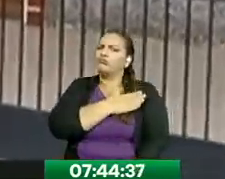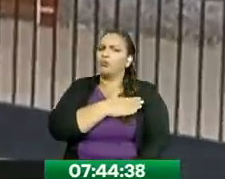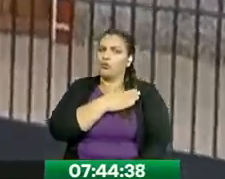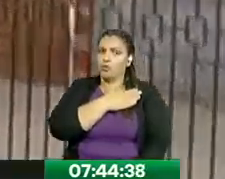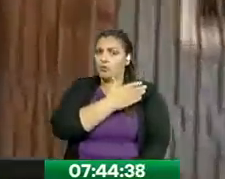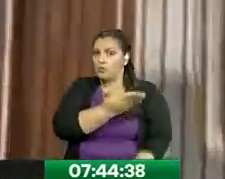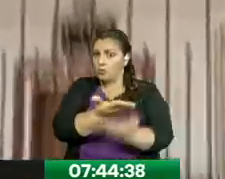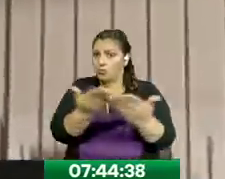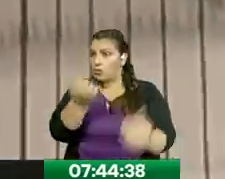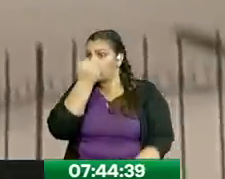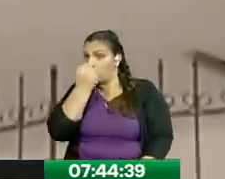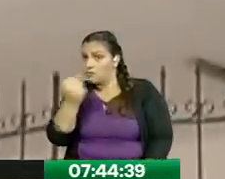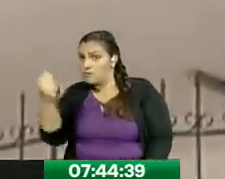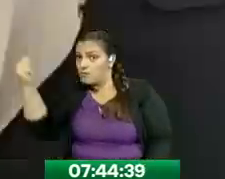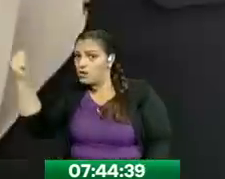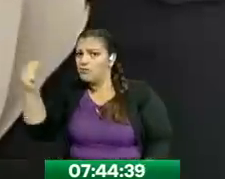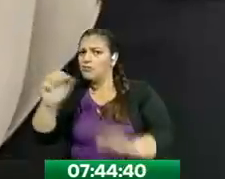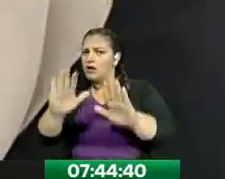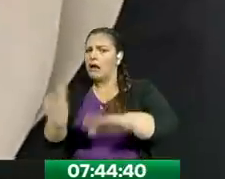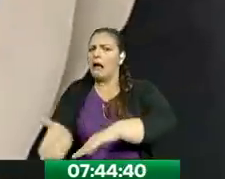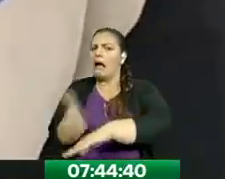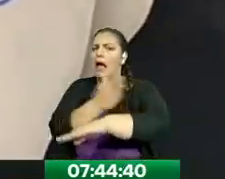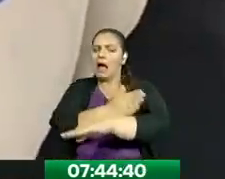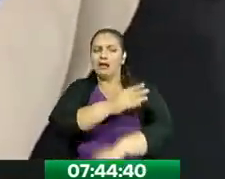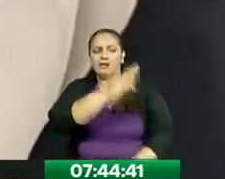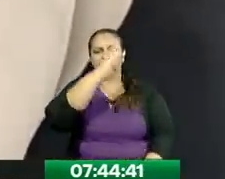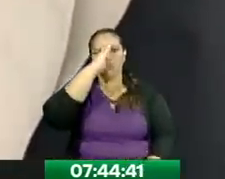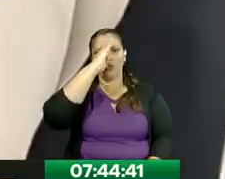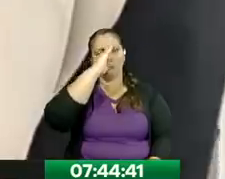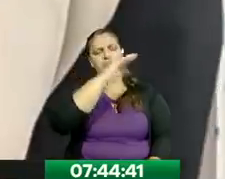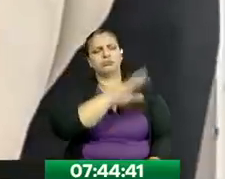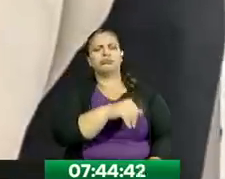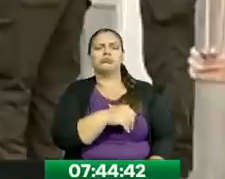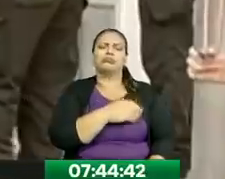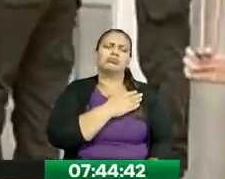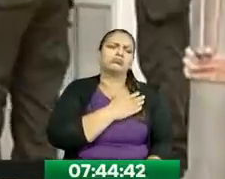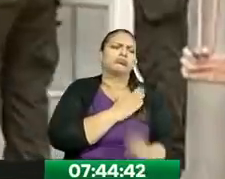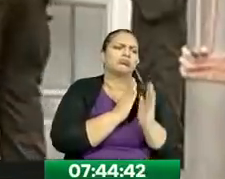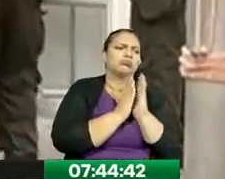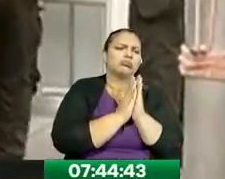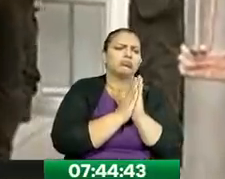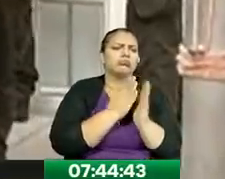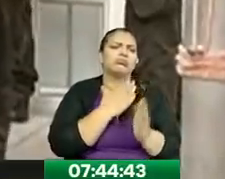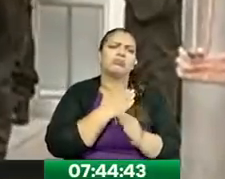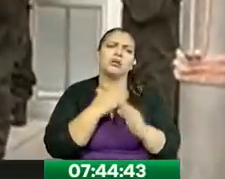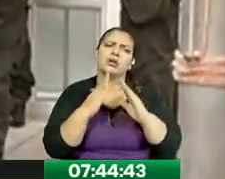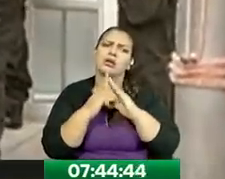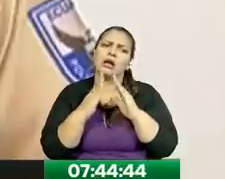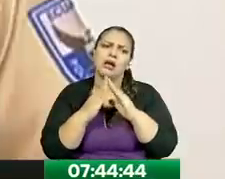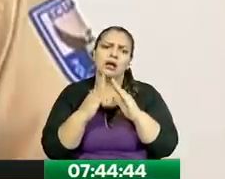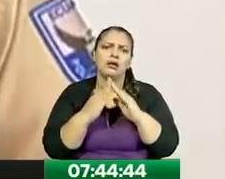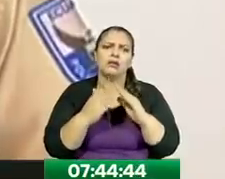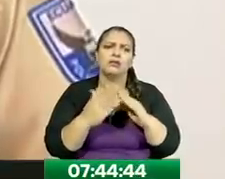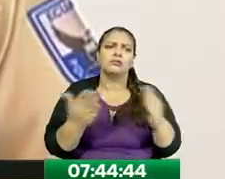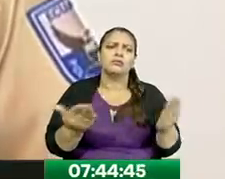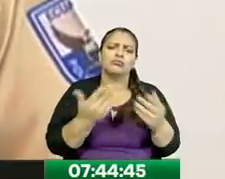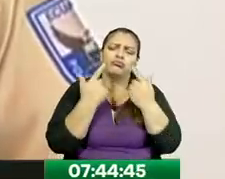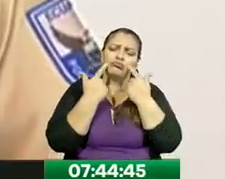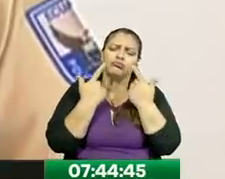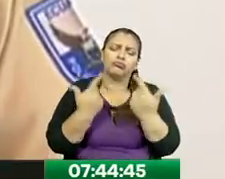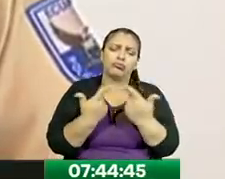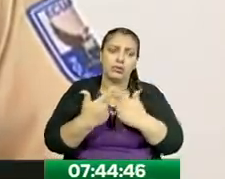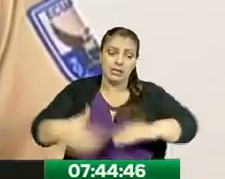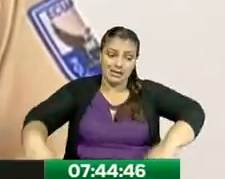planificado viajar usar el servicio gratuito de encargo de domicilio tienen que acercarse al umpc para registrar su